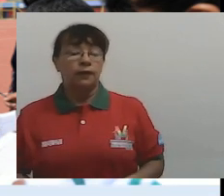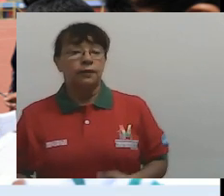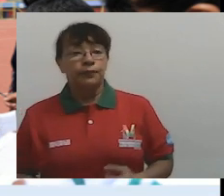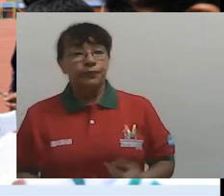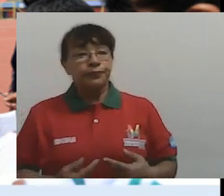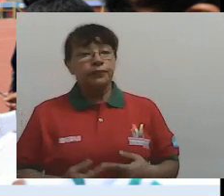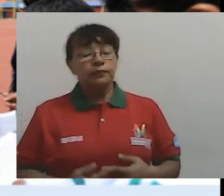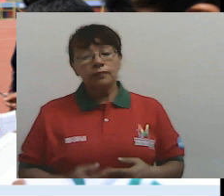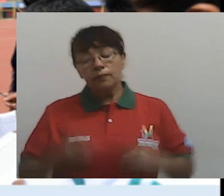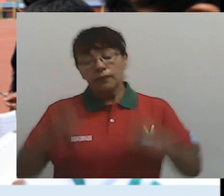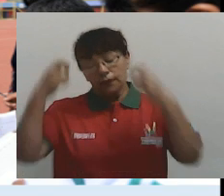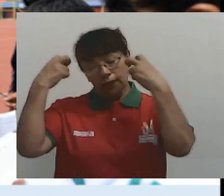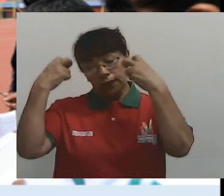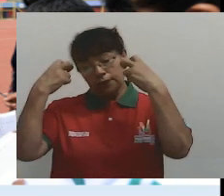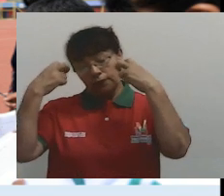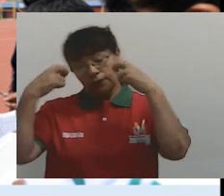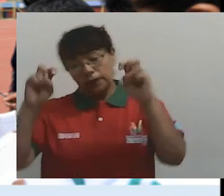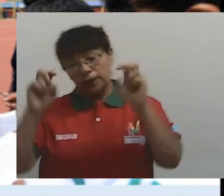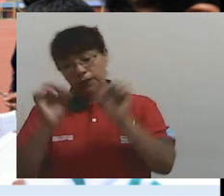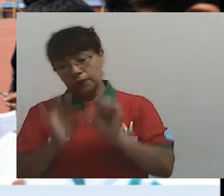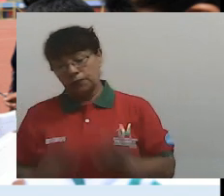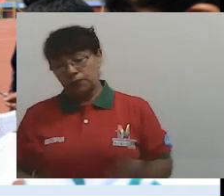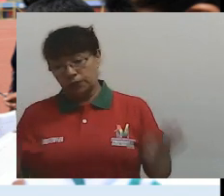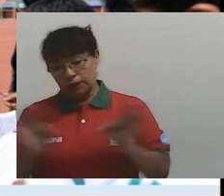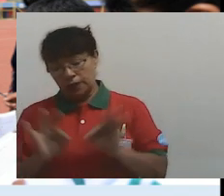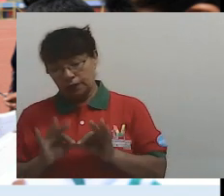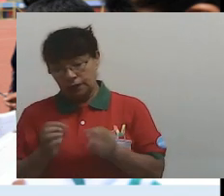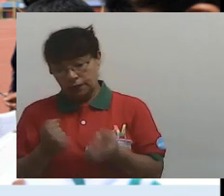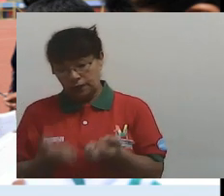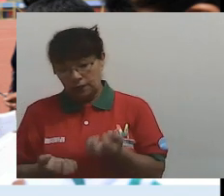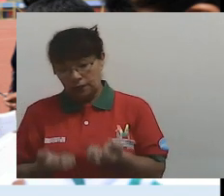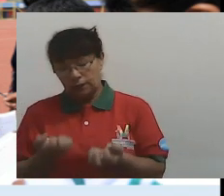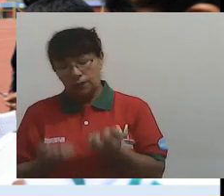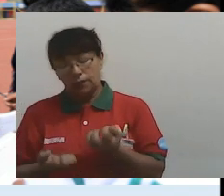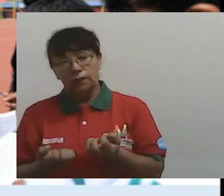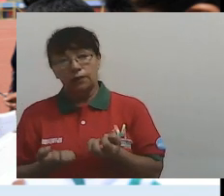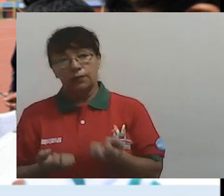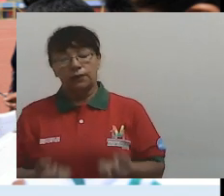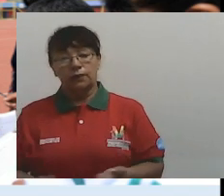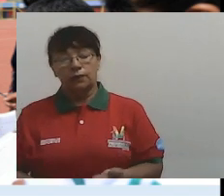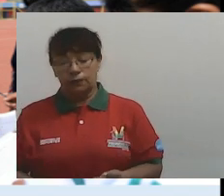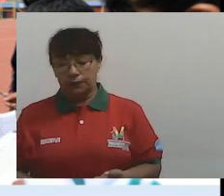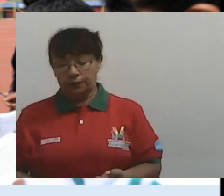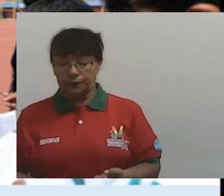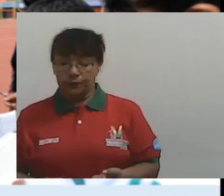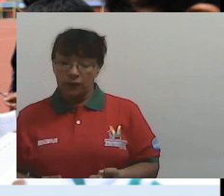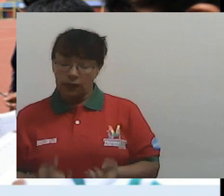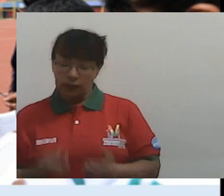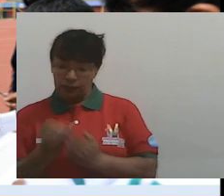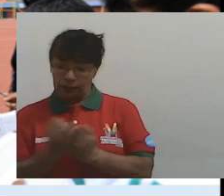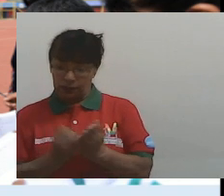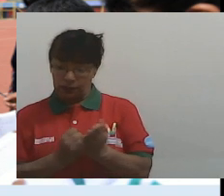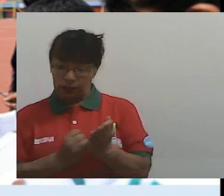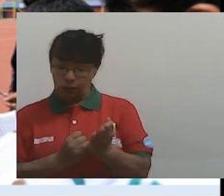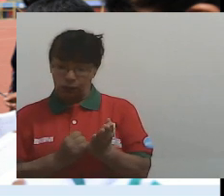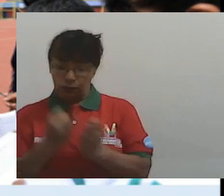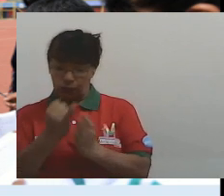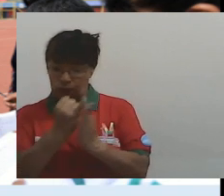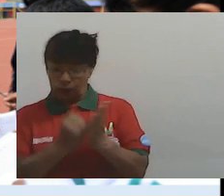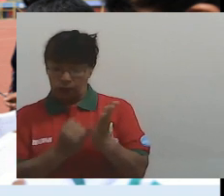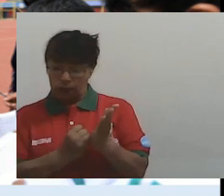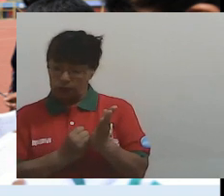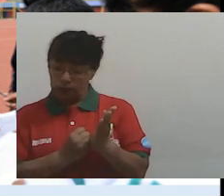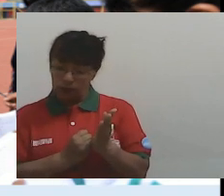un tema bastante complejo, el tema de la puntuación del mini. Y en el YouTube, con mi nombre, está toda